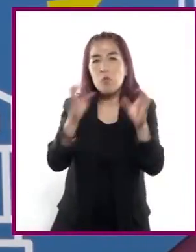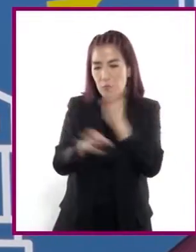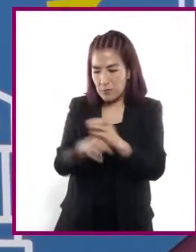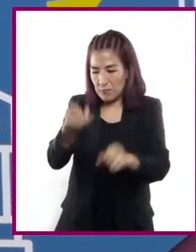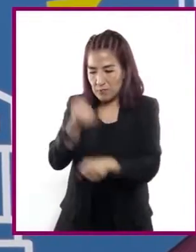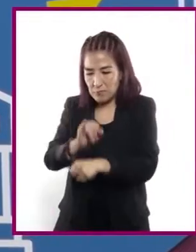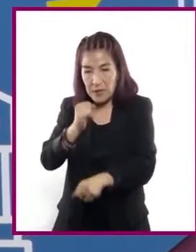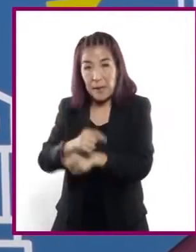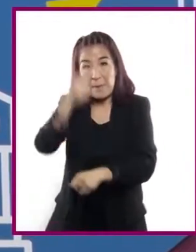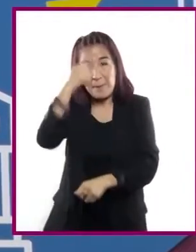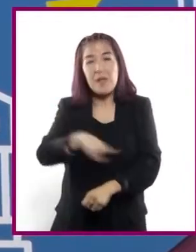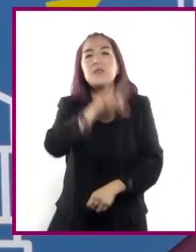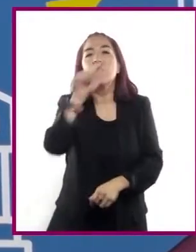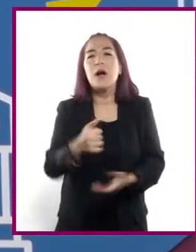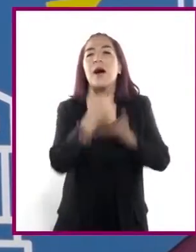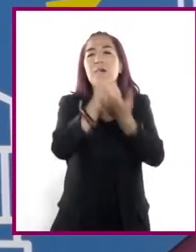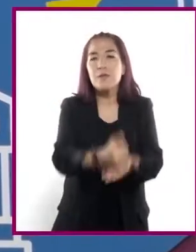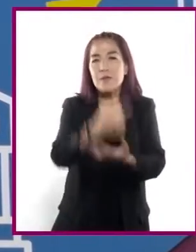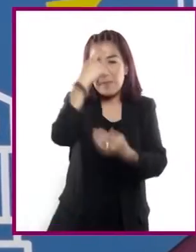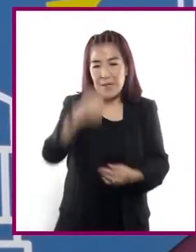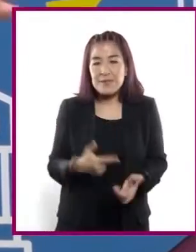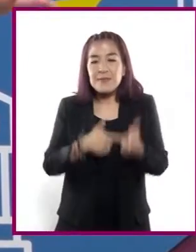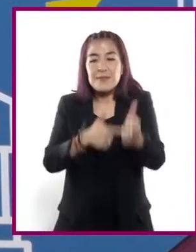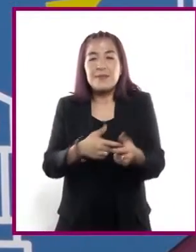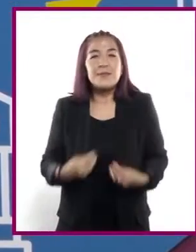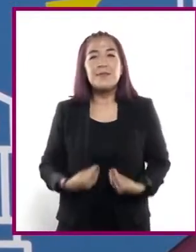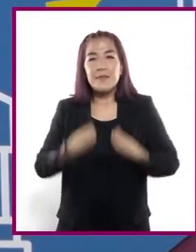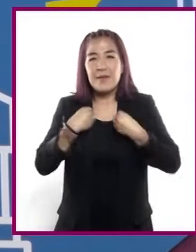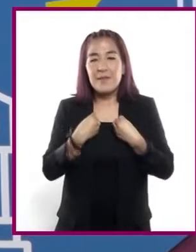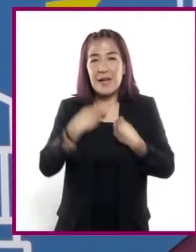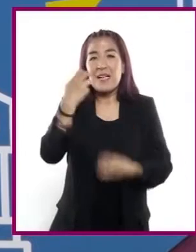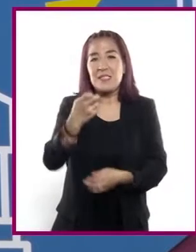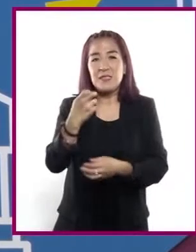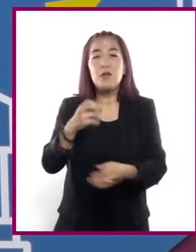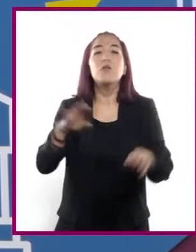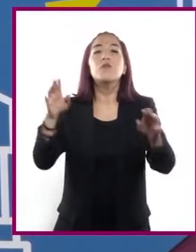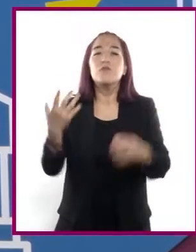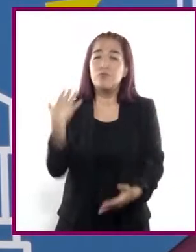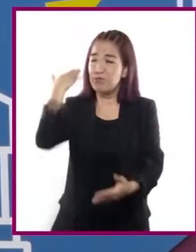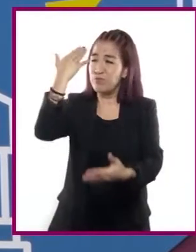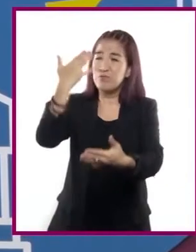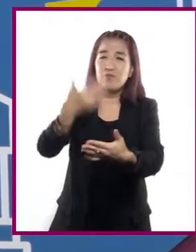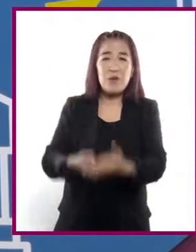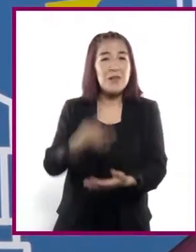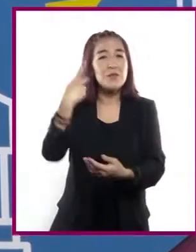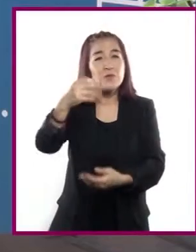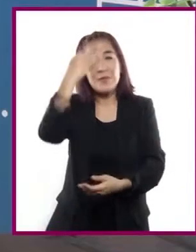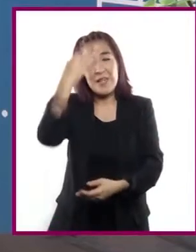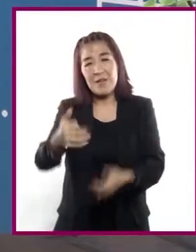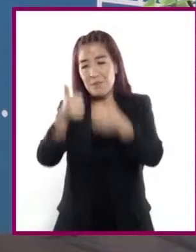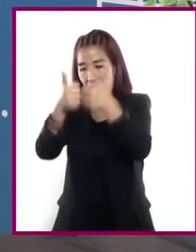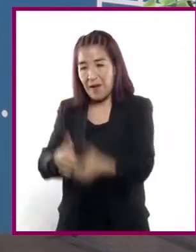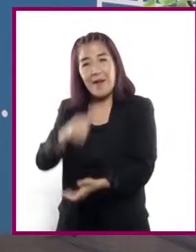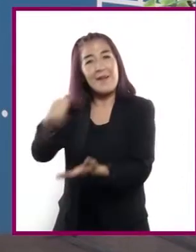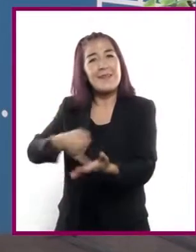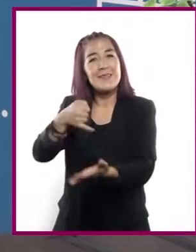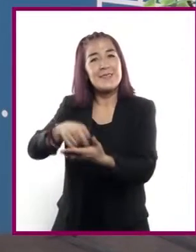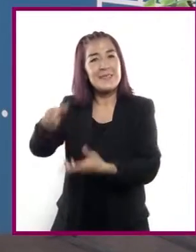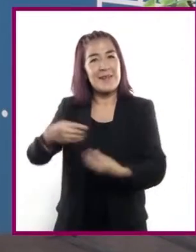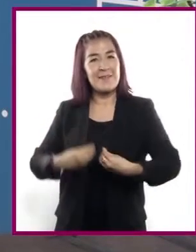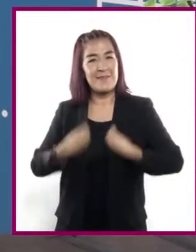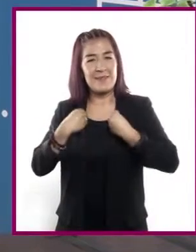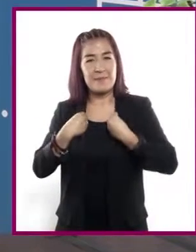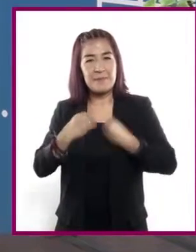obtener recursos que les ayudaron a subsistir durante el tiempo que permanecieron en la isla. Este